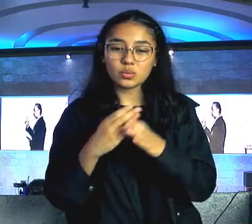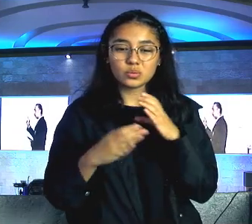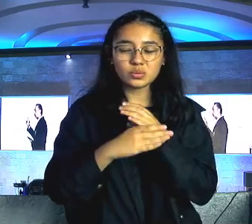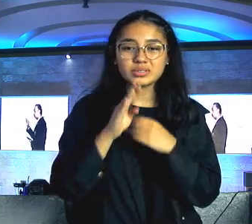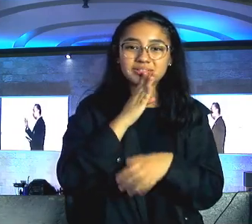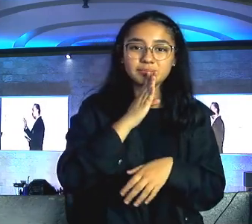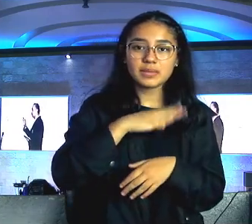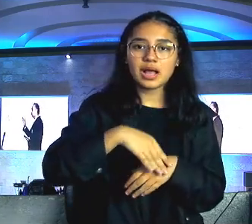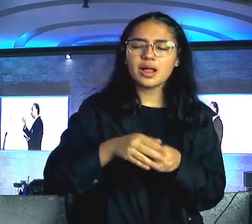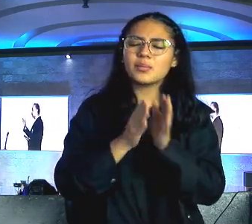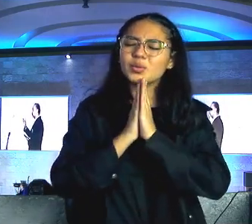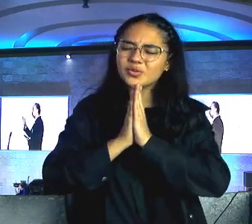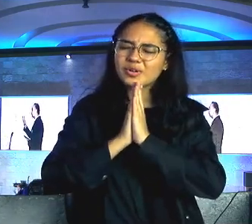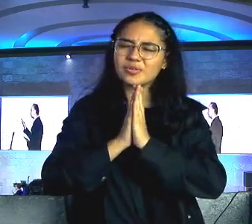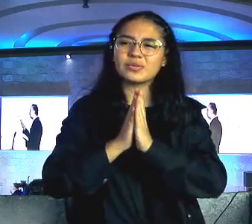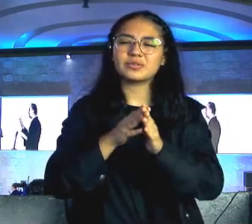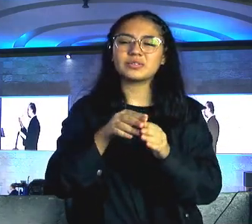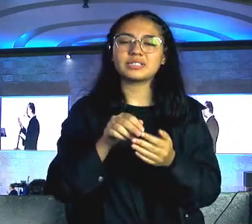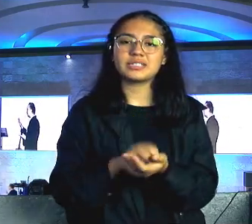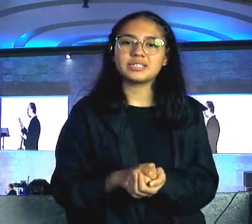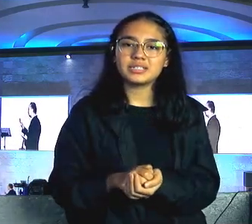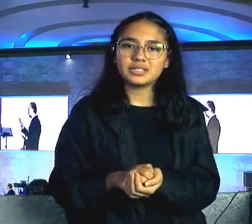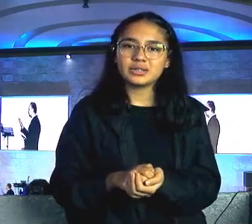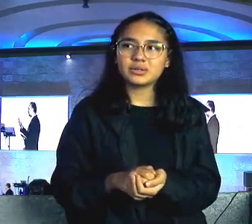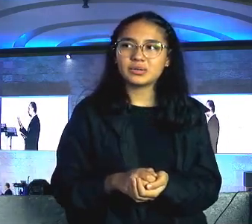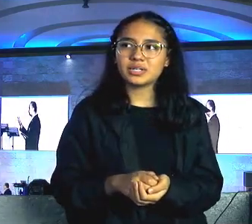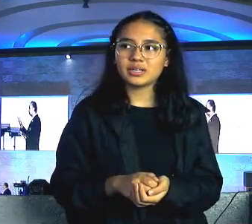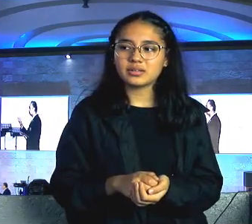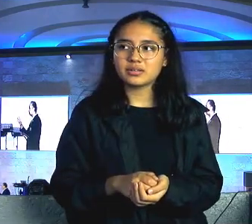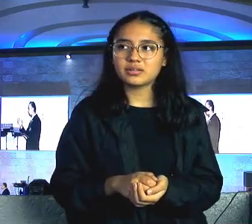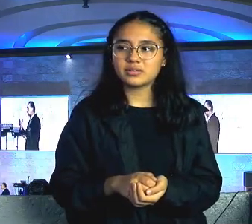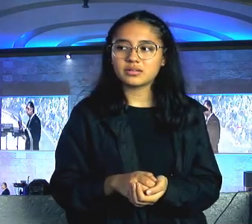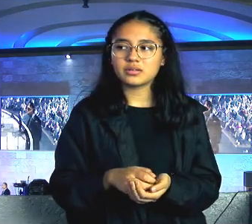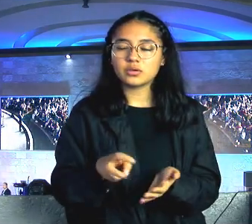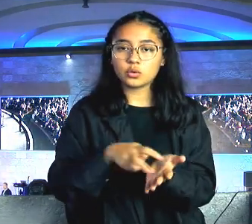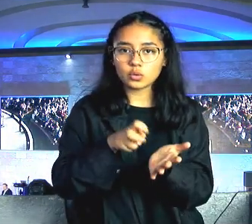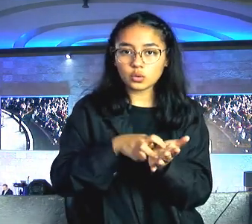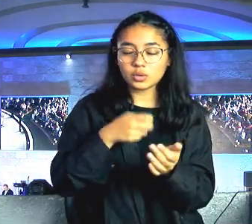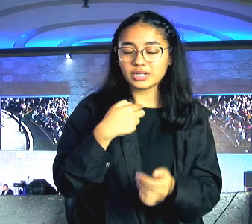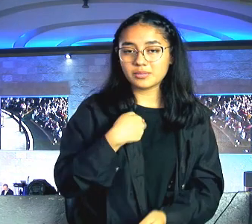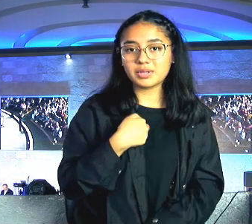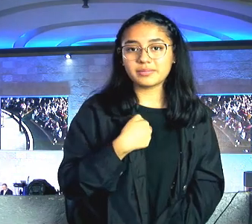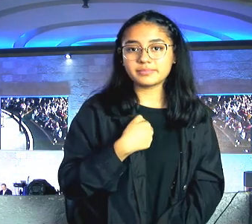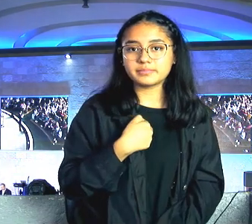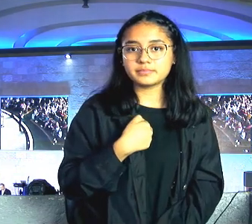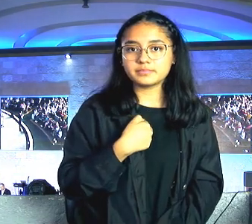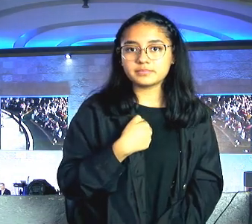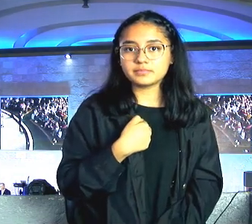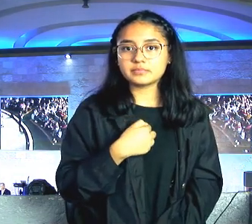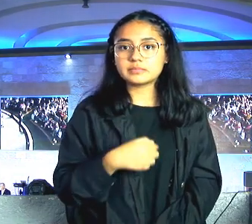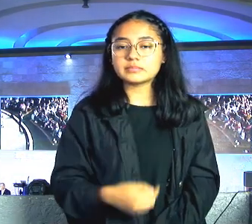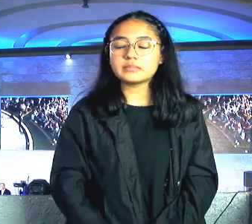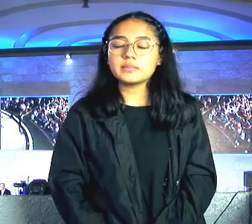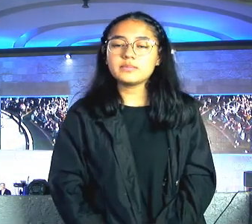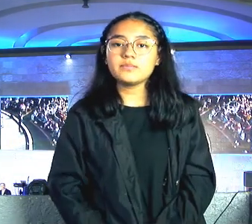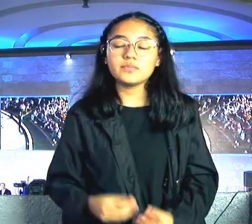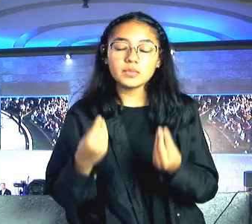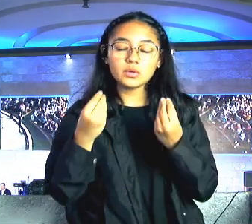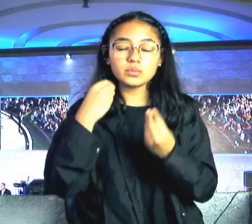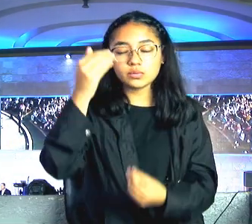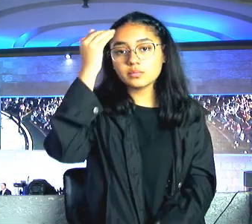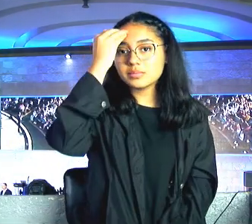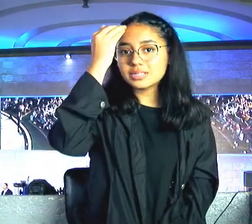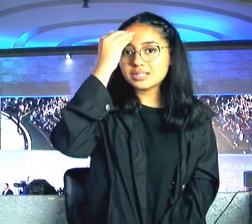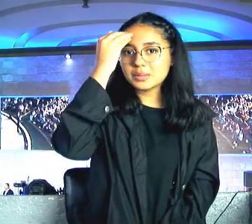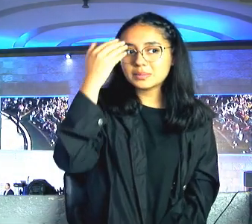Esa oración muy poca gente la hace. Ay, si le digo que me corrige, ¿qué tal si me va mal? A David